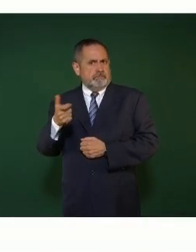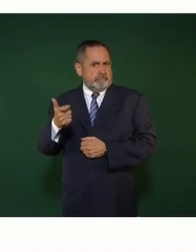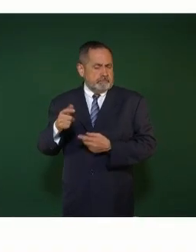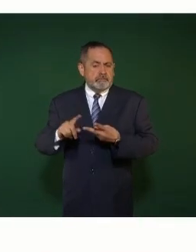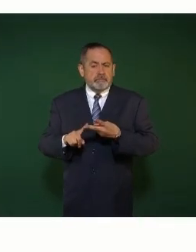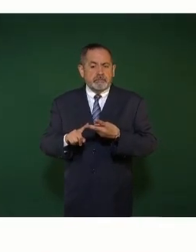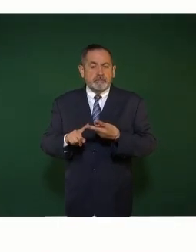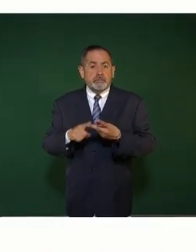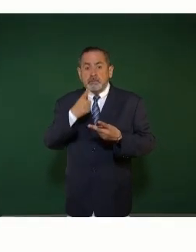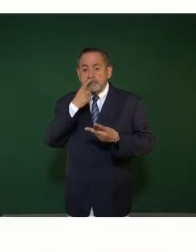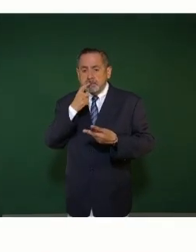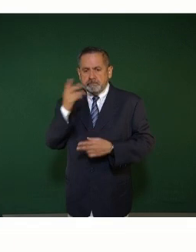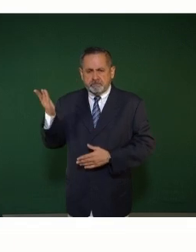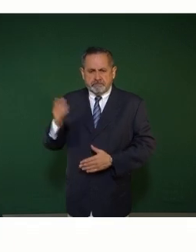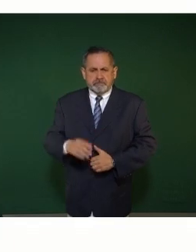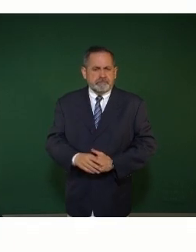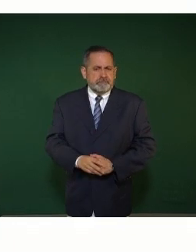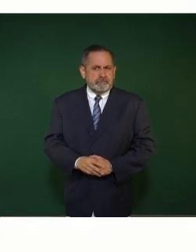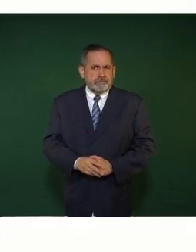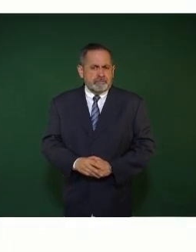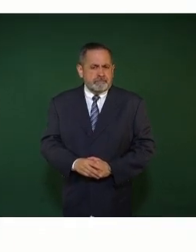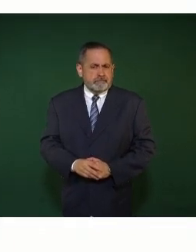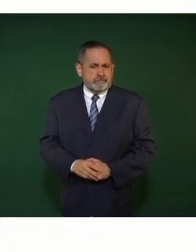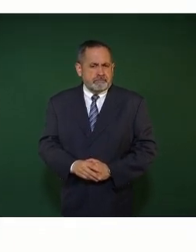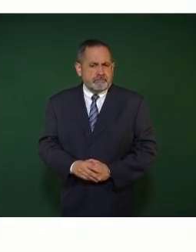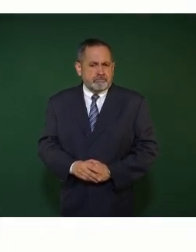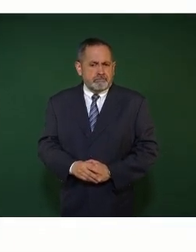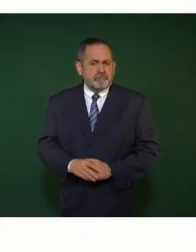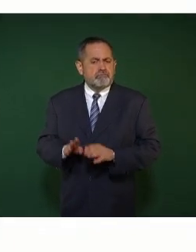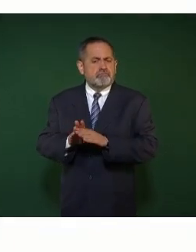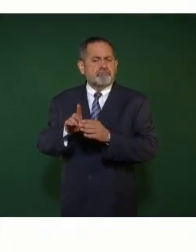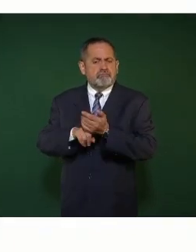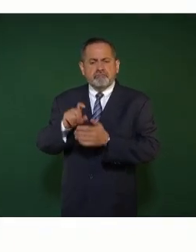en 24.15 pesos y el diésel en